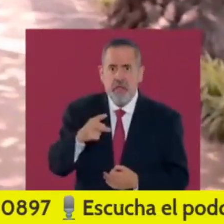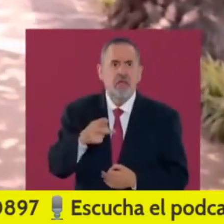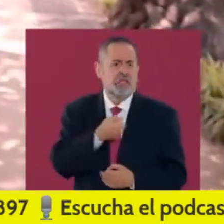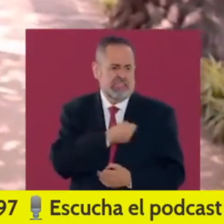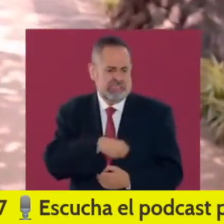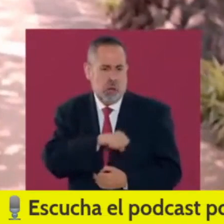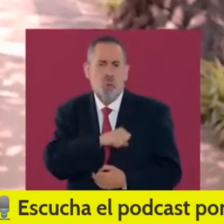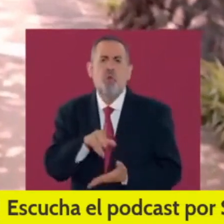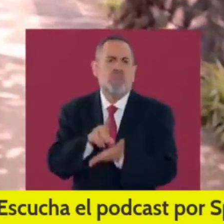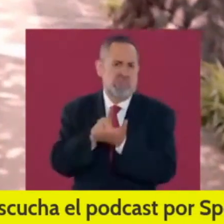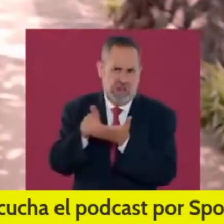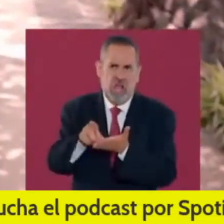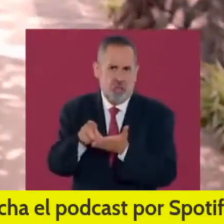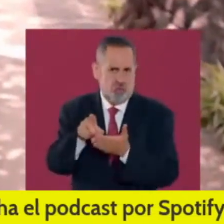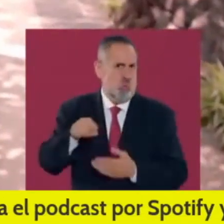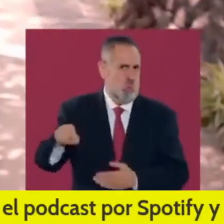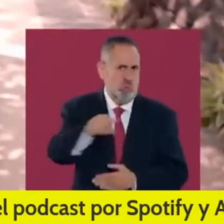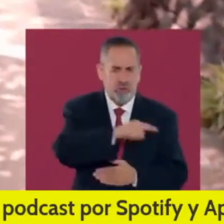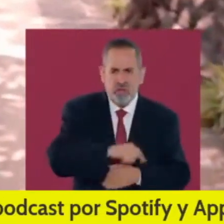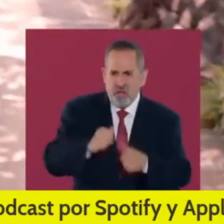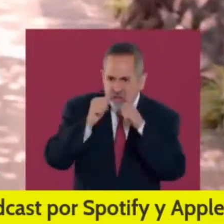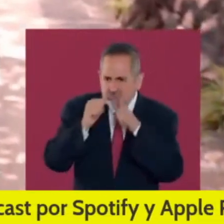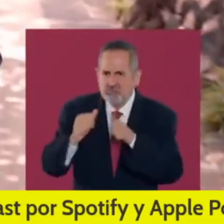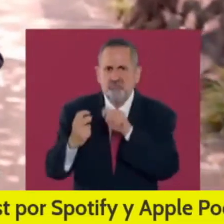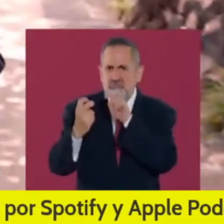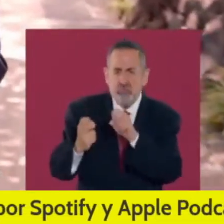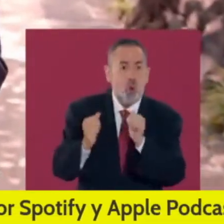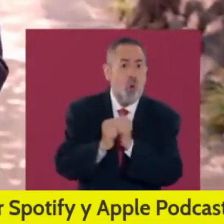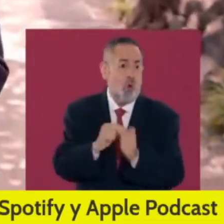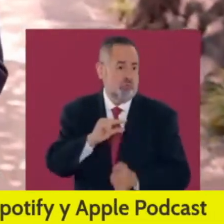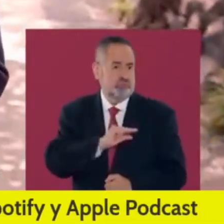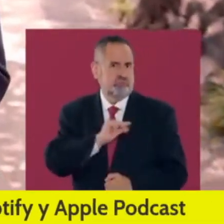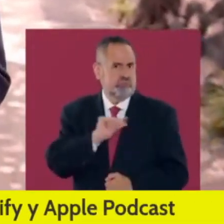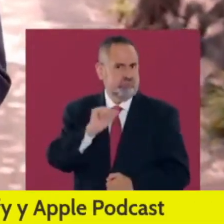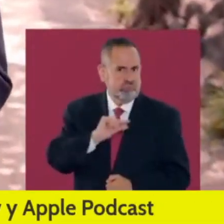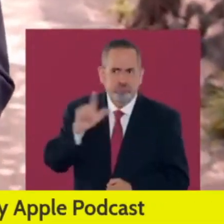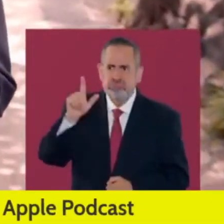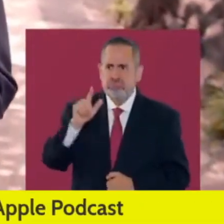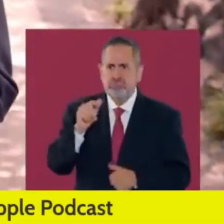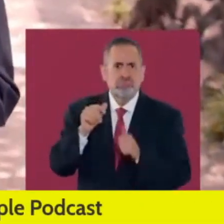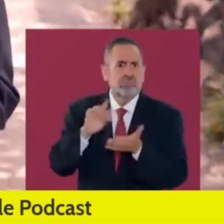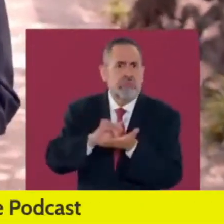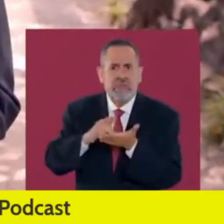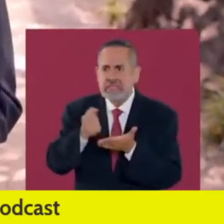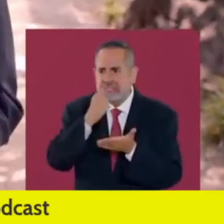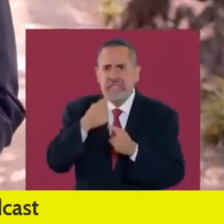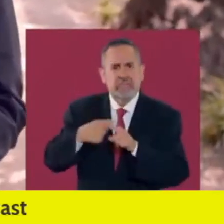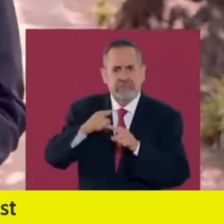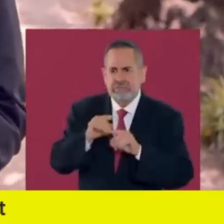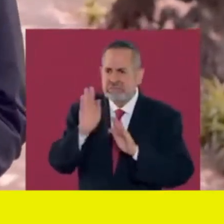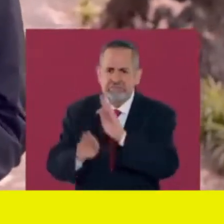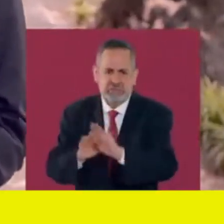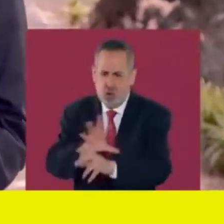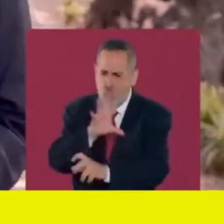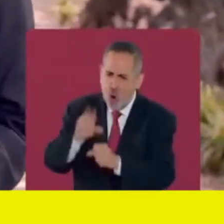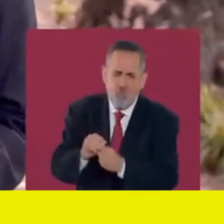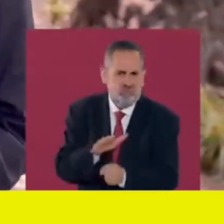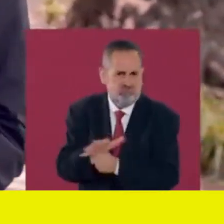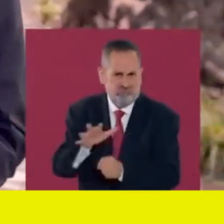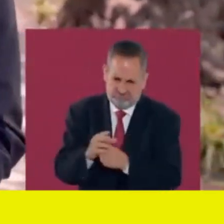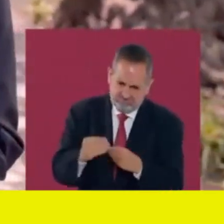derecho a la salud. Atención médica con especialistas, medicinas, no solo el cuadro básico, todos